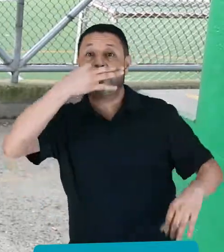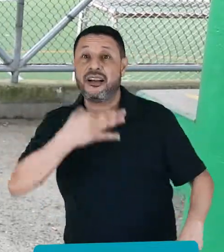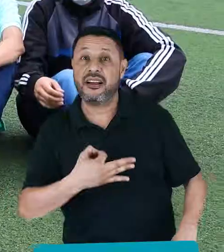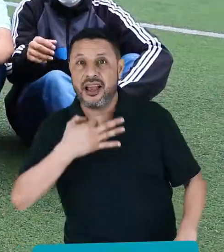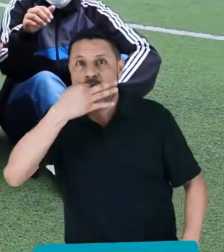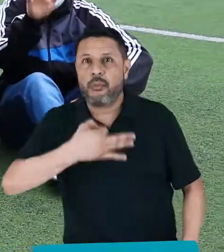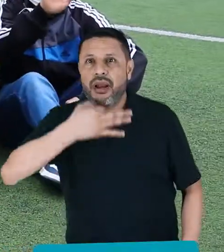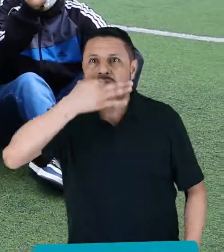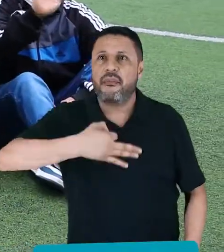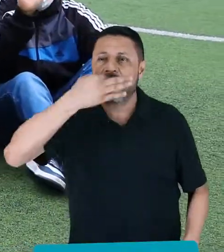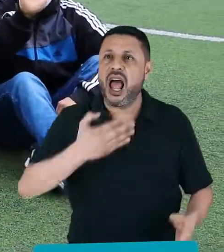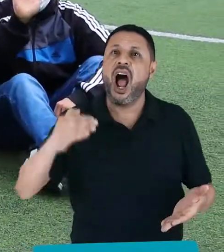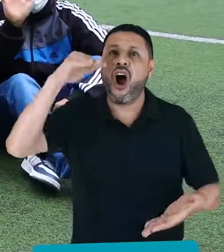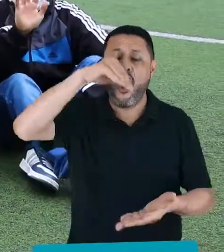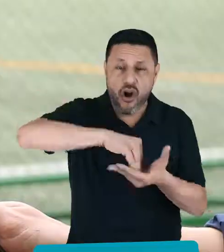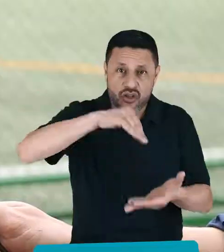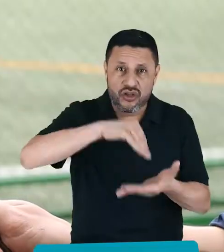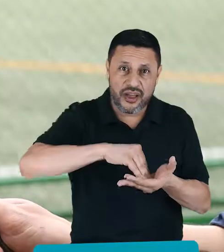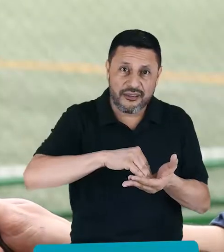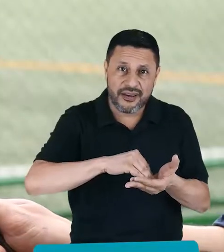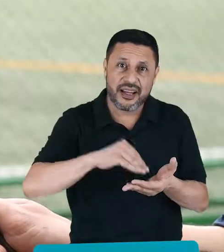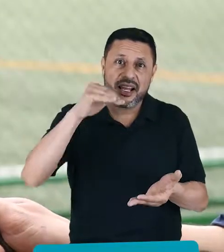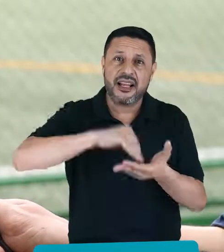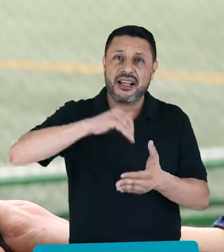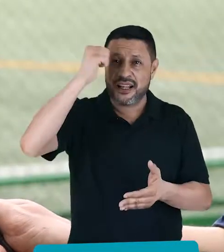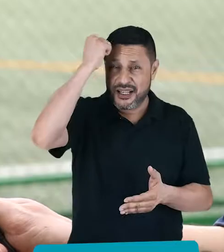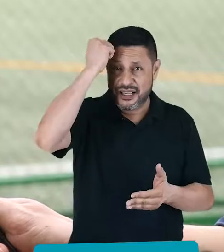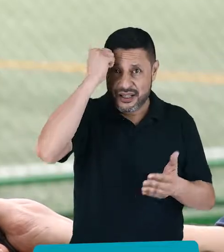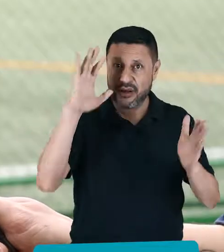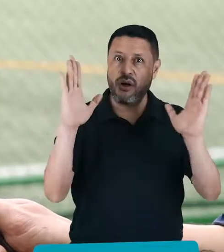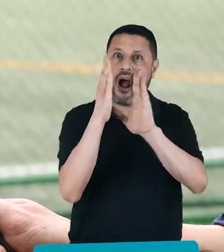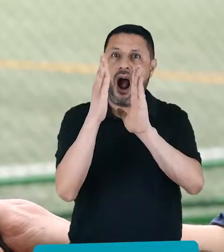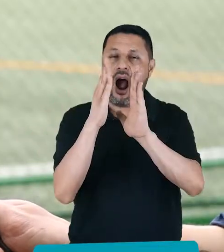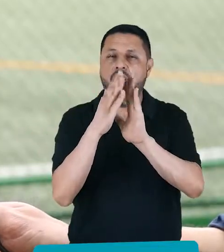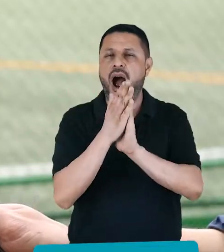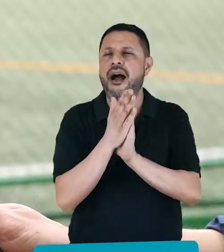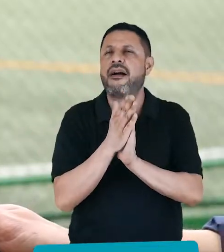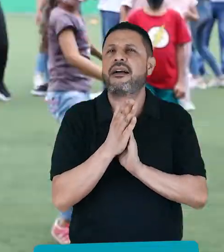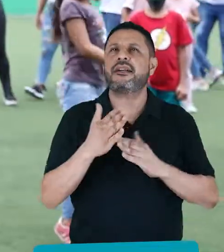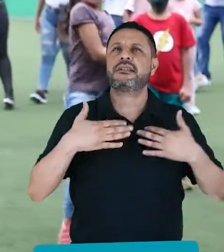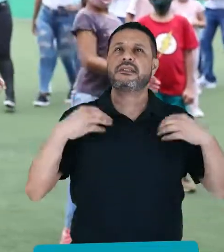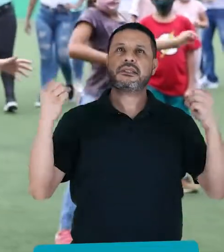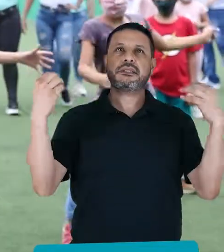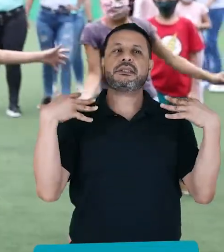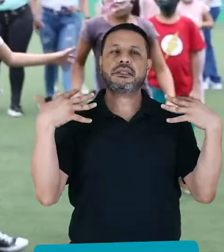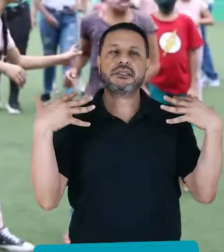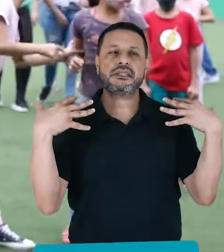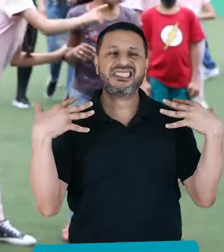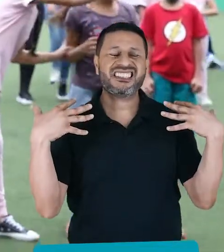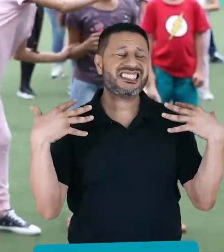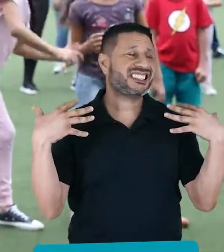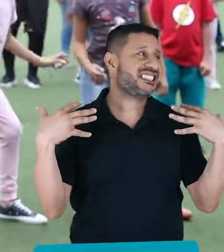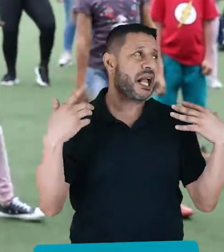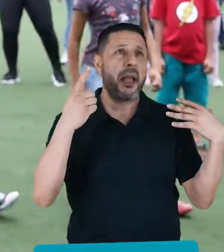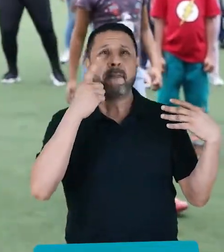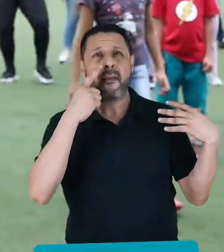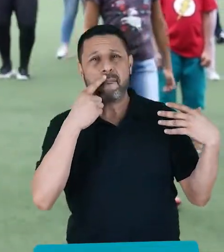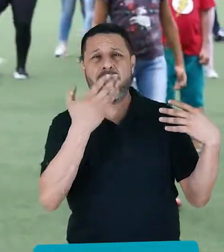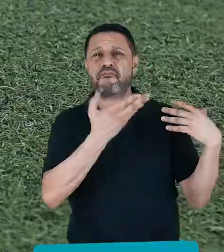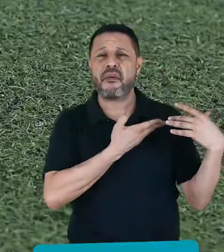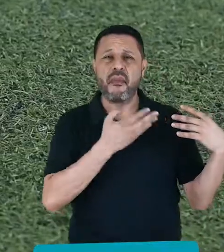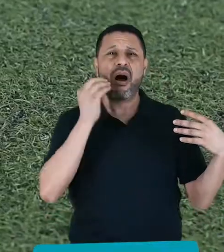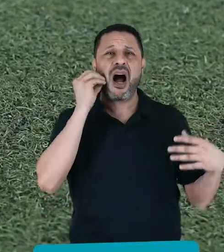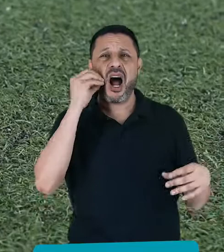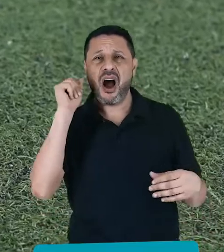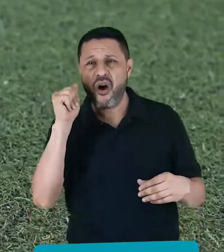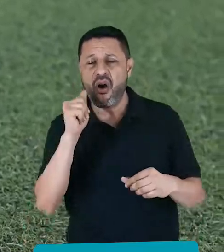feliz. Es que es en serio, es que es en serio que vamos a empezar con el profe nuevamente nuestro ejercicio. Estamos ya estresados, no solo los